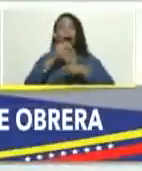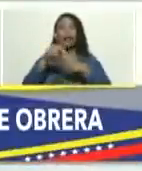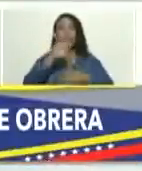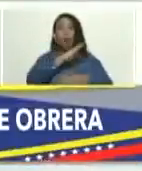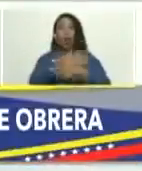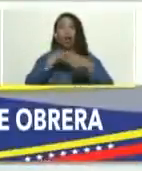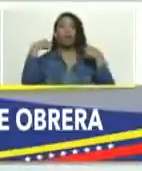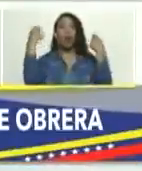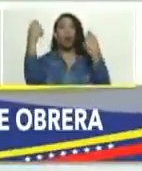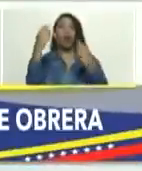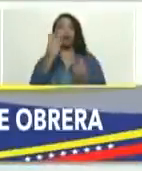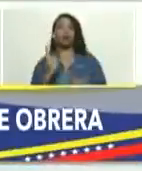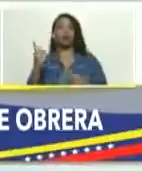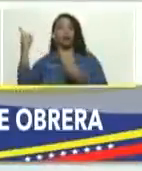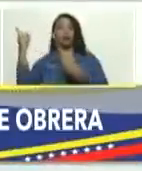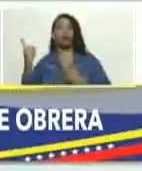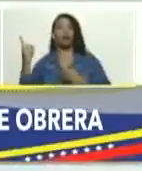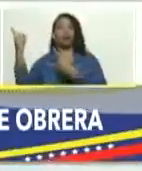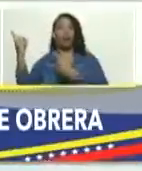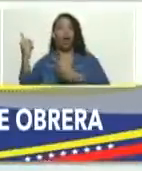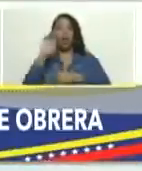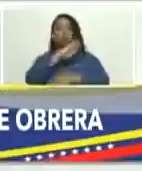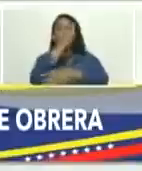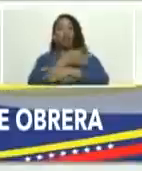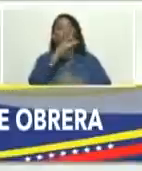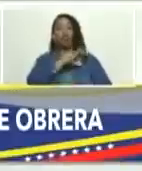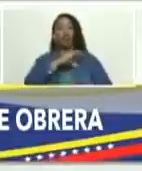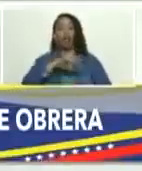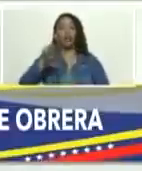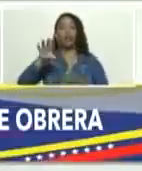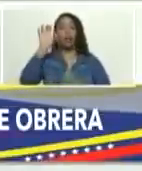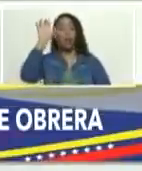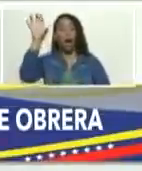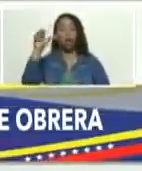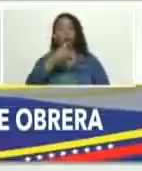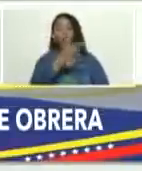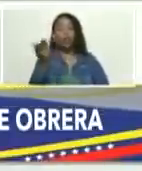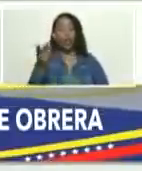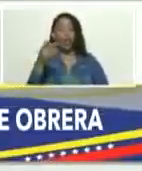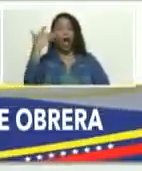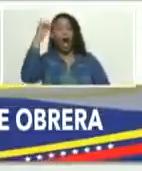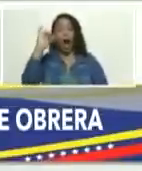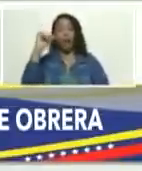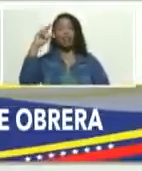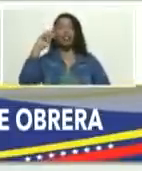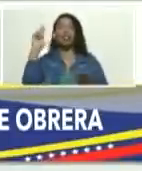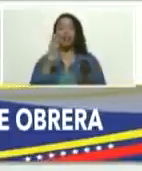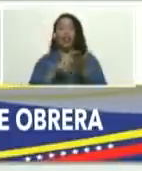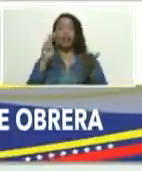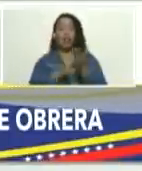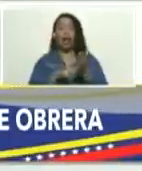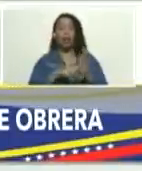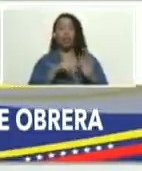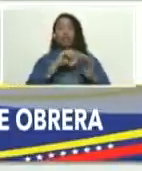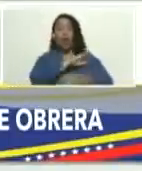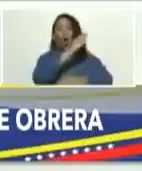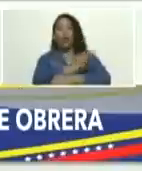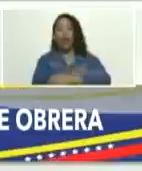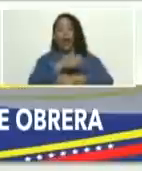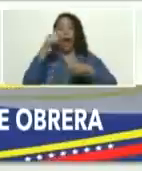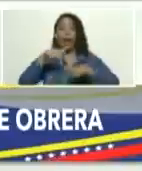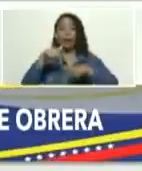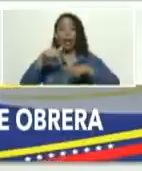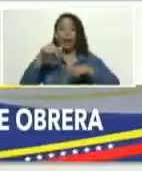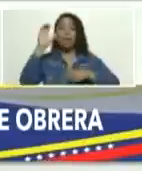del poder obrero, del poder social de la nación. Ustedes forman parte del verdadero poder. Este país no se